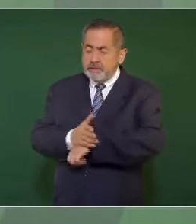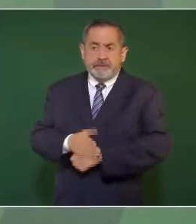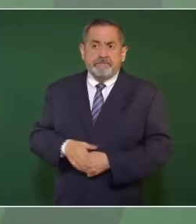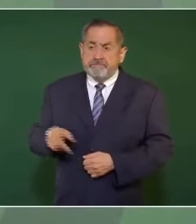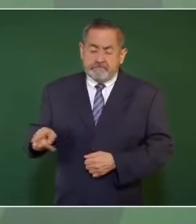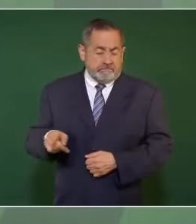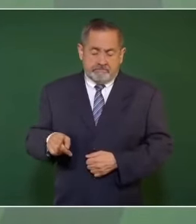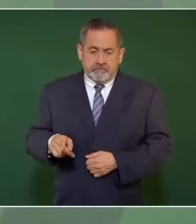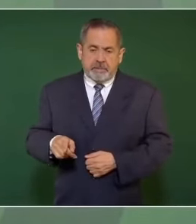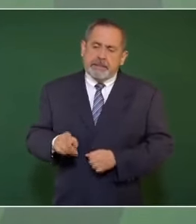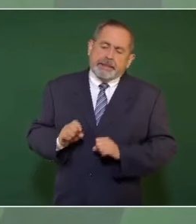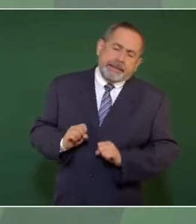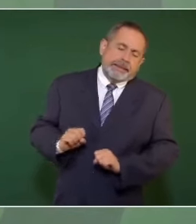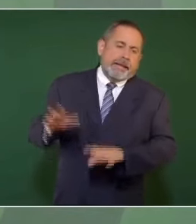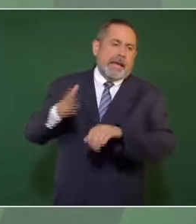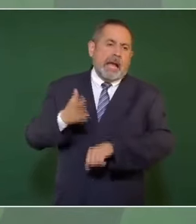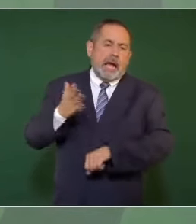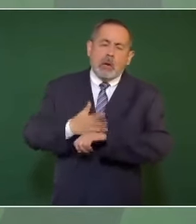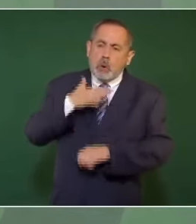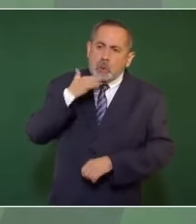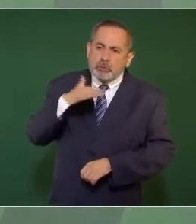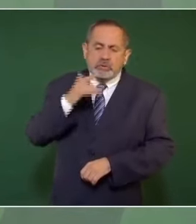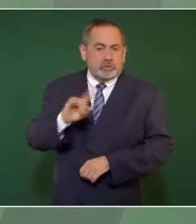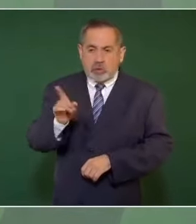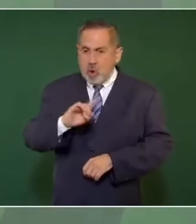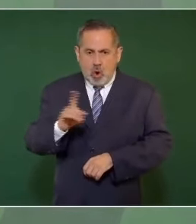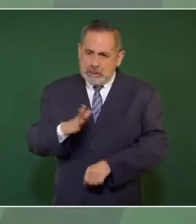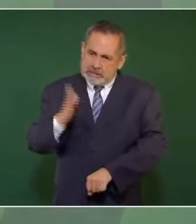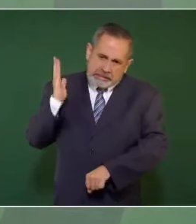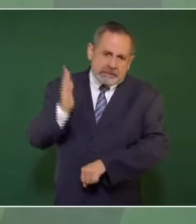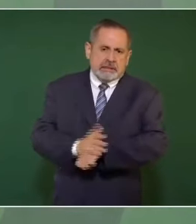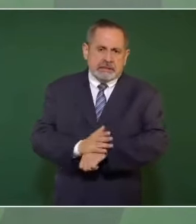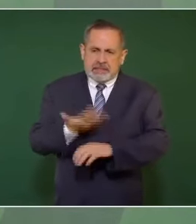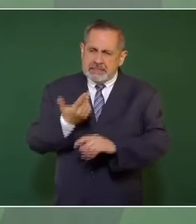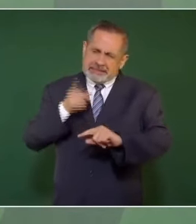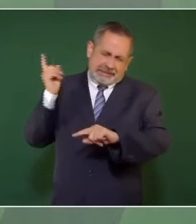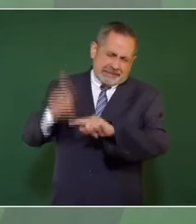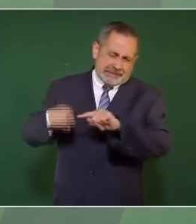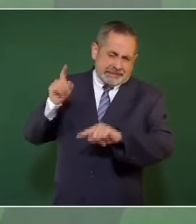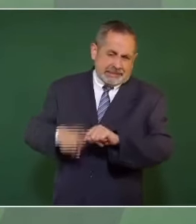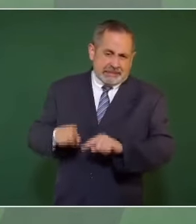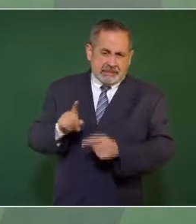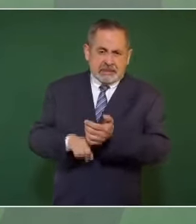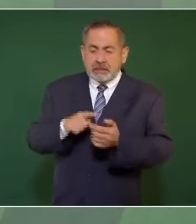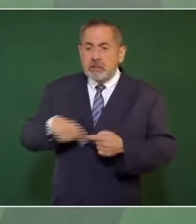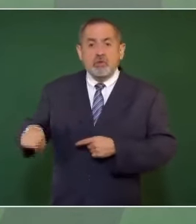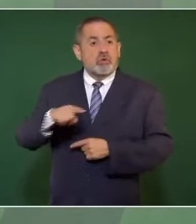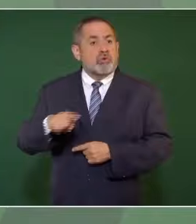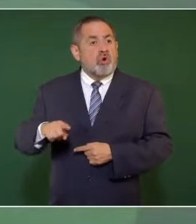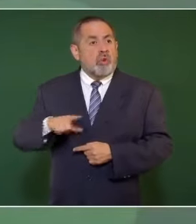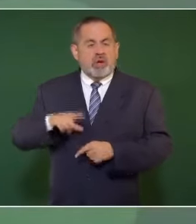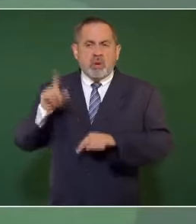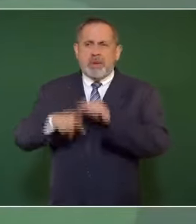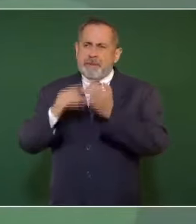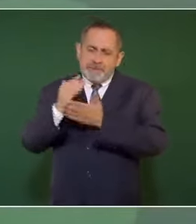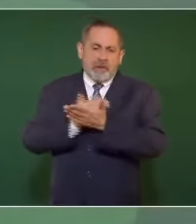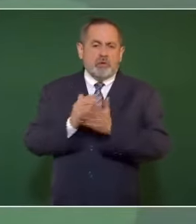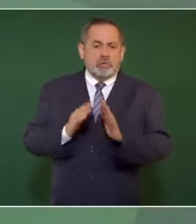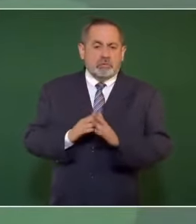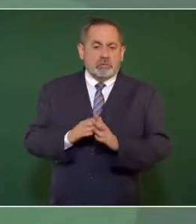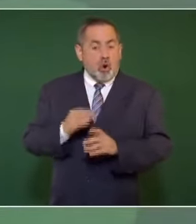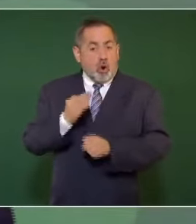la corrupción. Y hemos limpiado de corrupción al gobierno. Y el éxito, en buena medida,